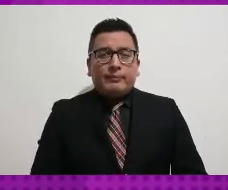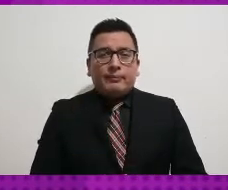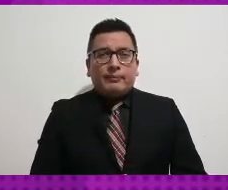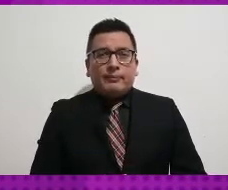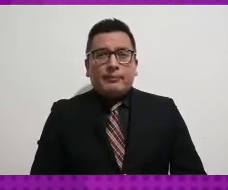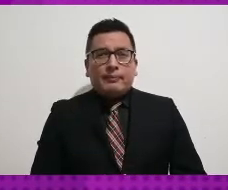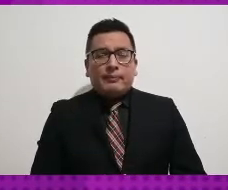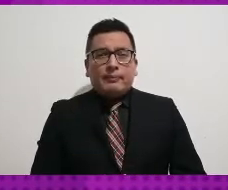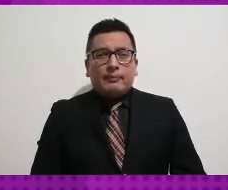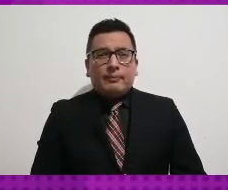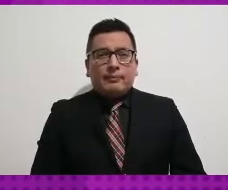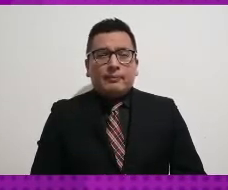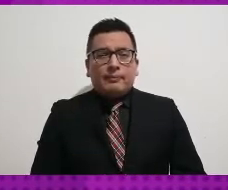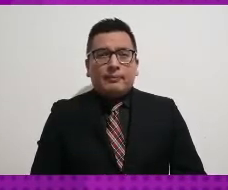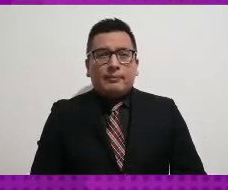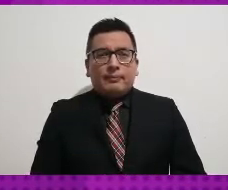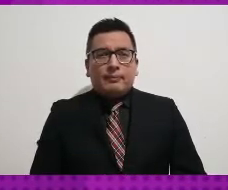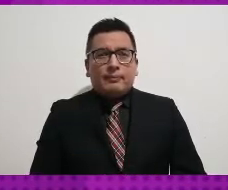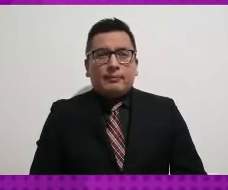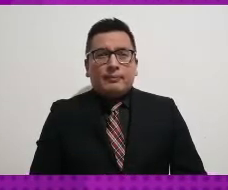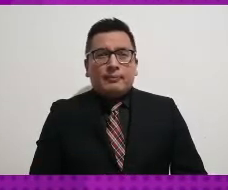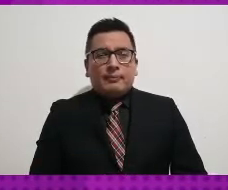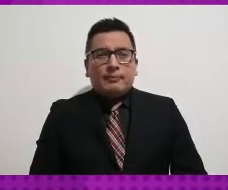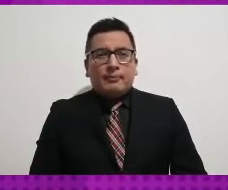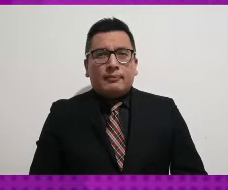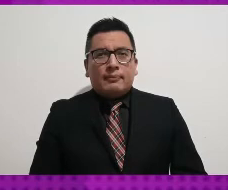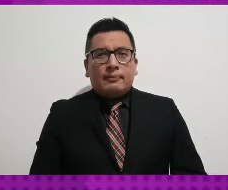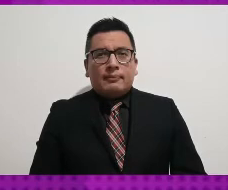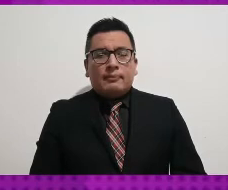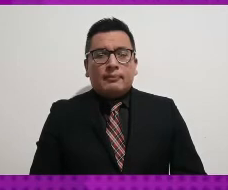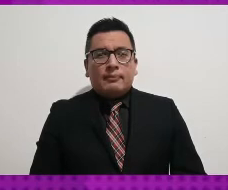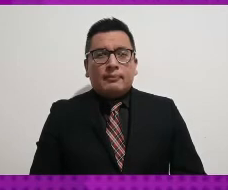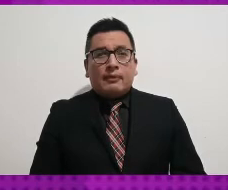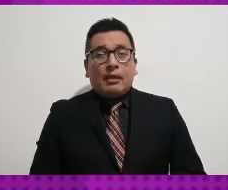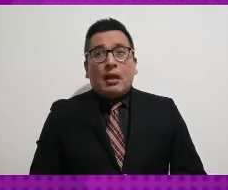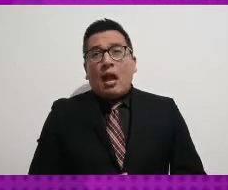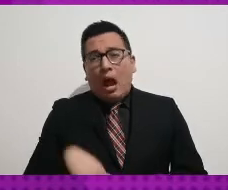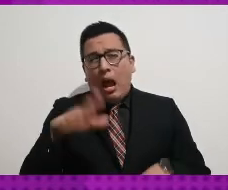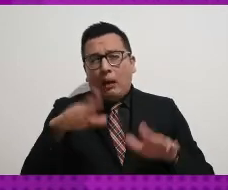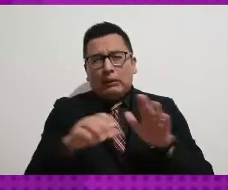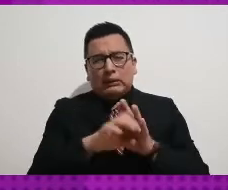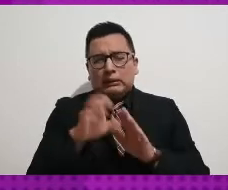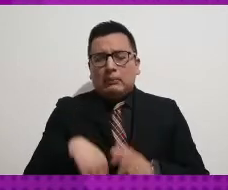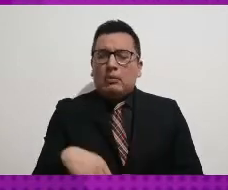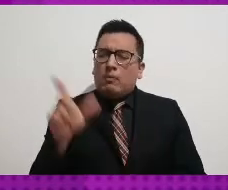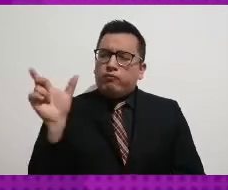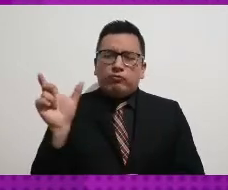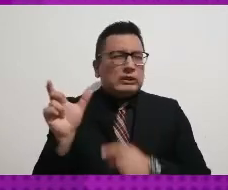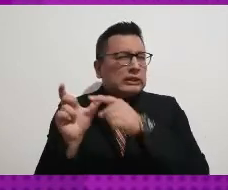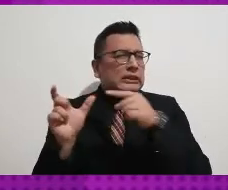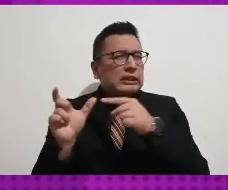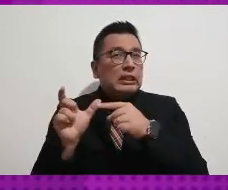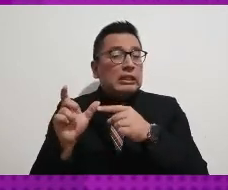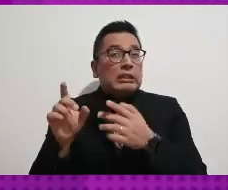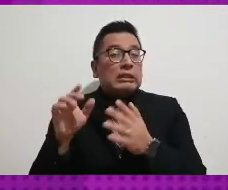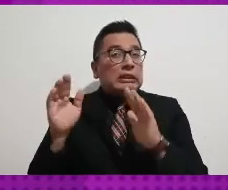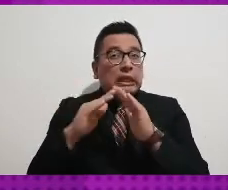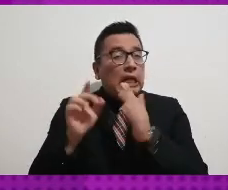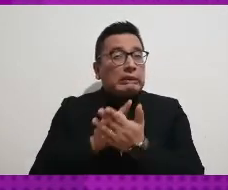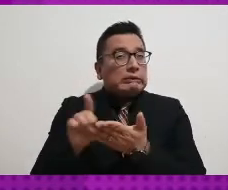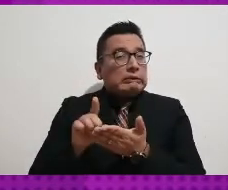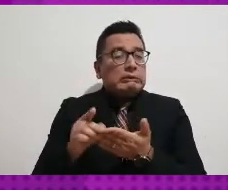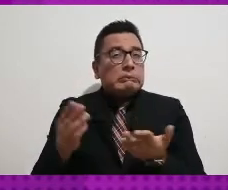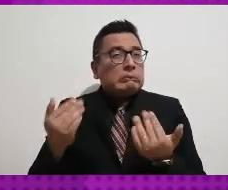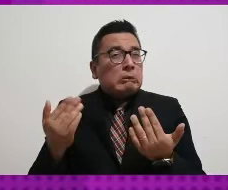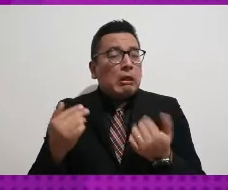omite por voluntad o consentimiento, perdón, más bien dicho, del ciudadano el domicilio. Esto es, que no aparezca, toda vez que es